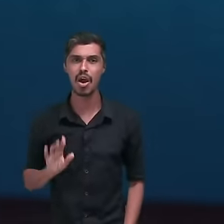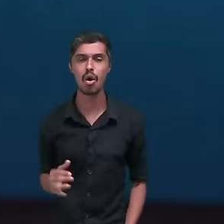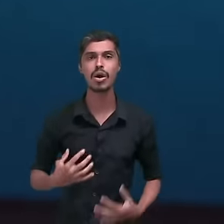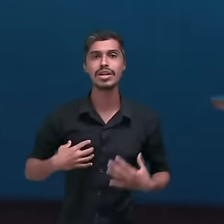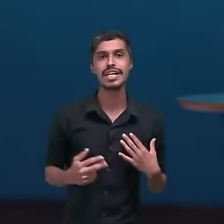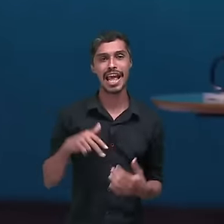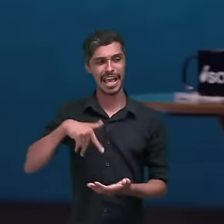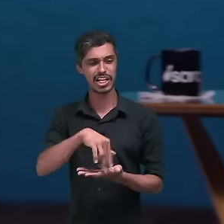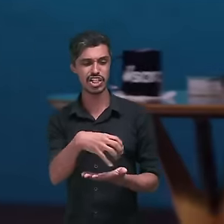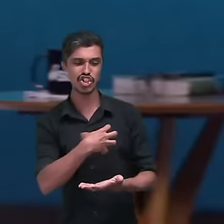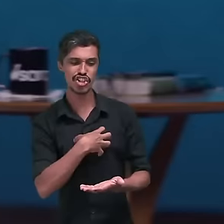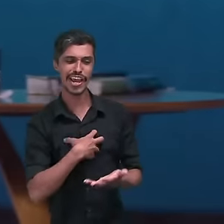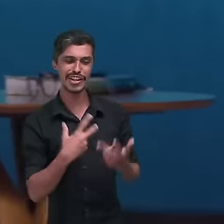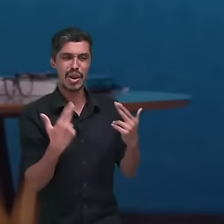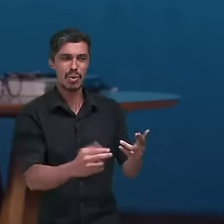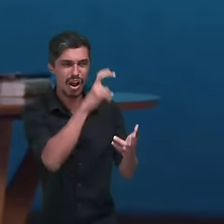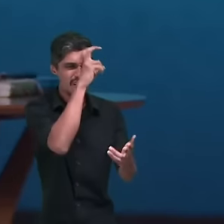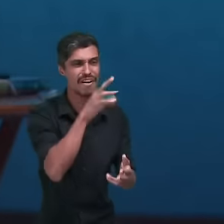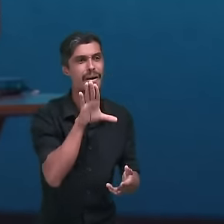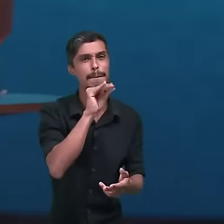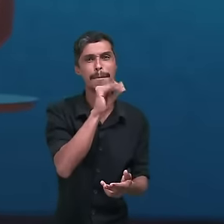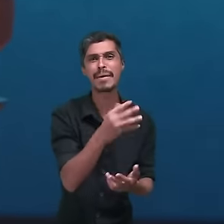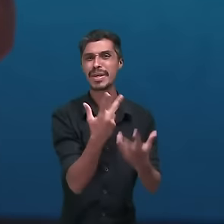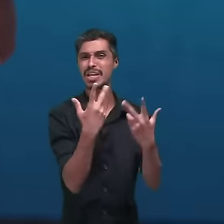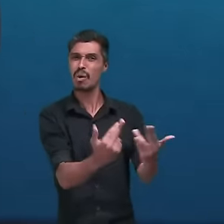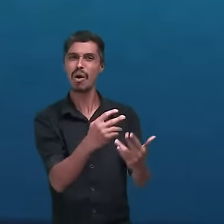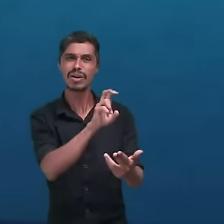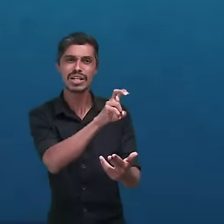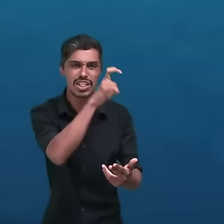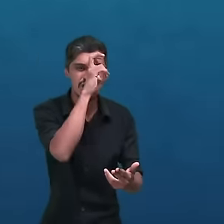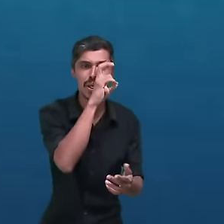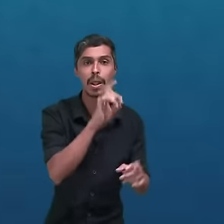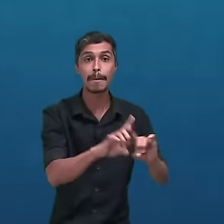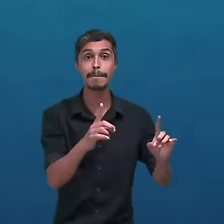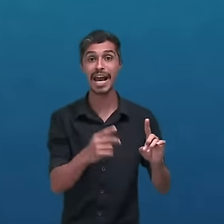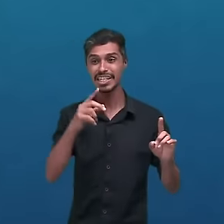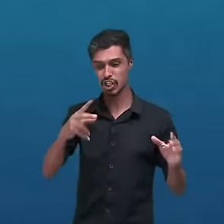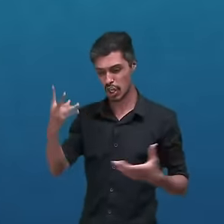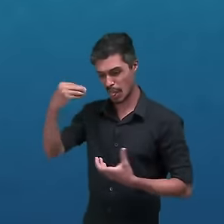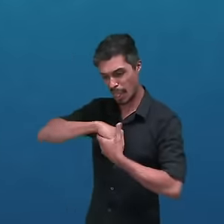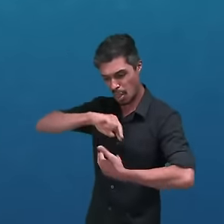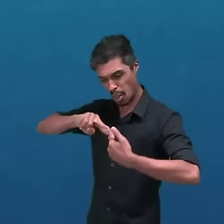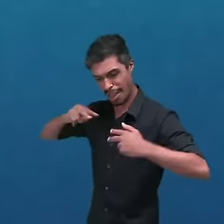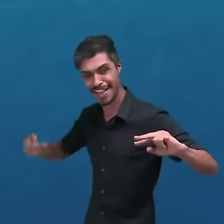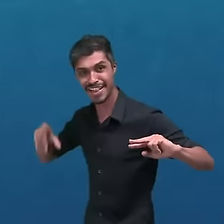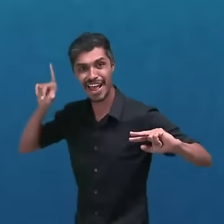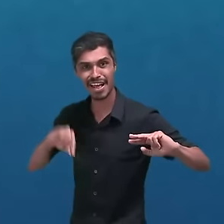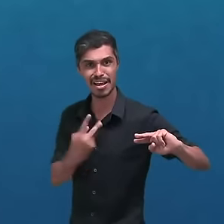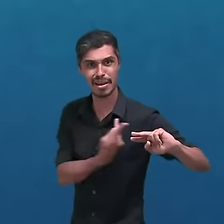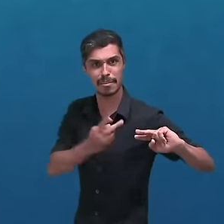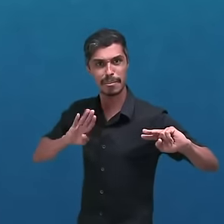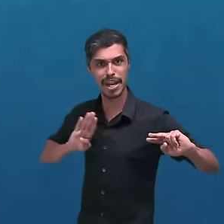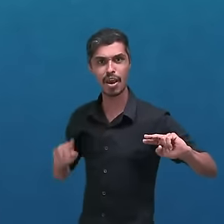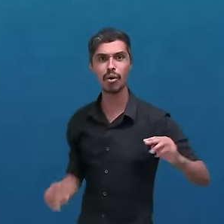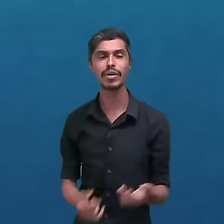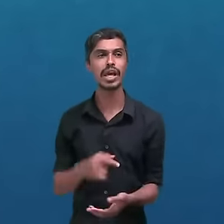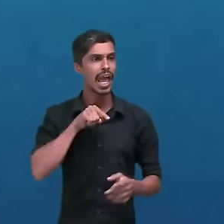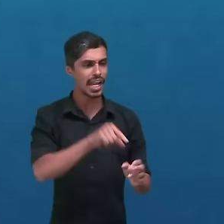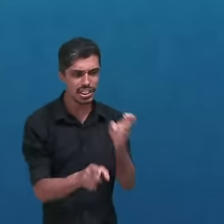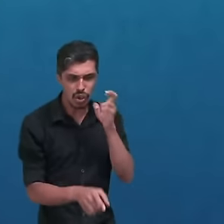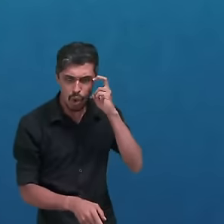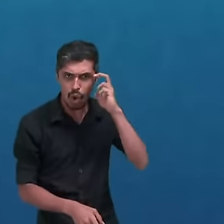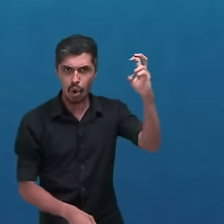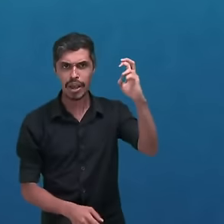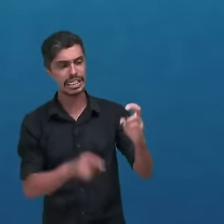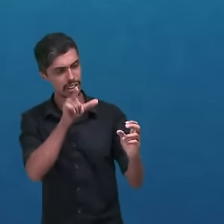como egipcio, falaba como egipcio, so que su DNA era hebreo. Moisés tenía el conocimiento de